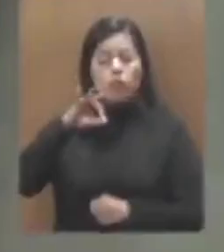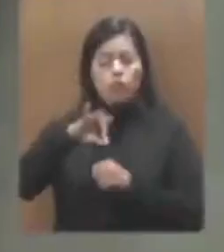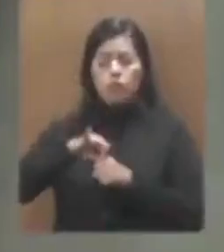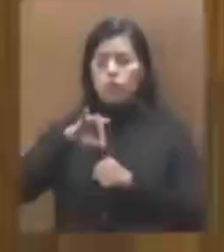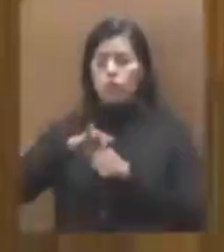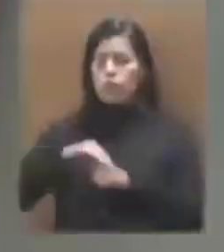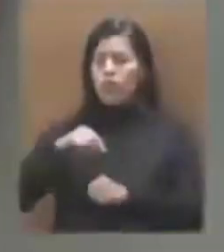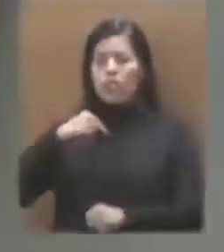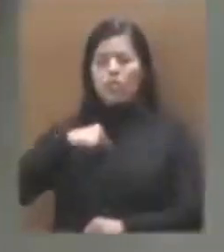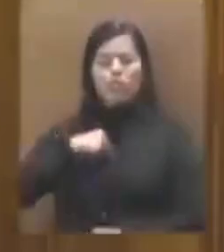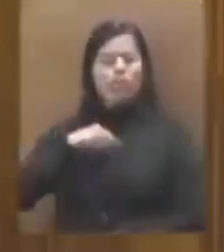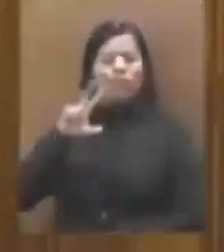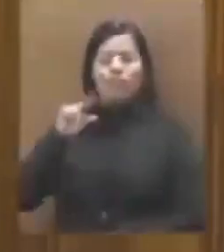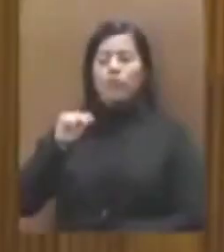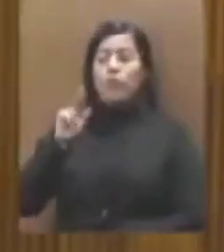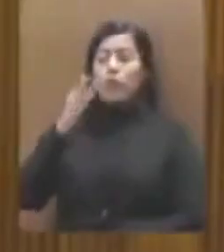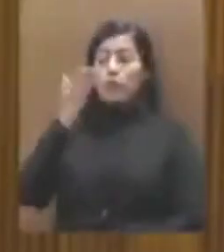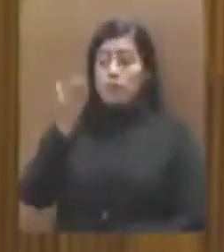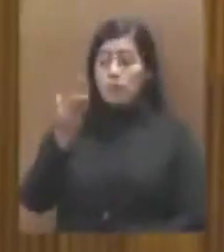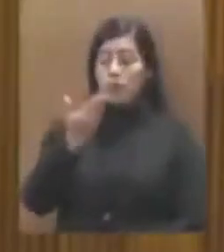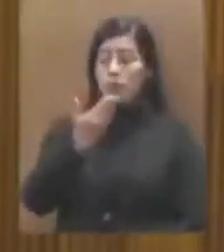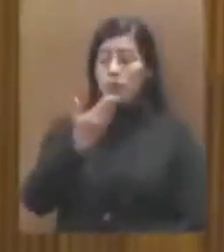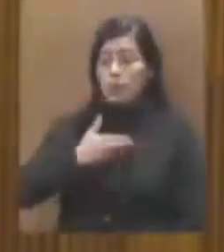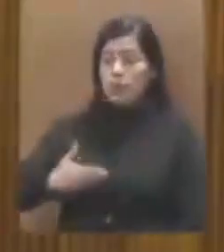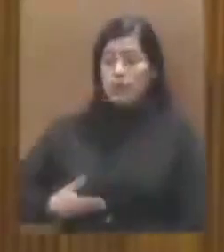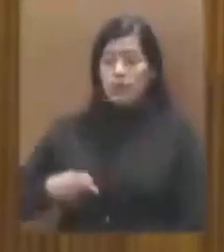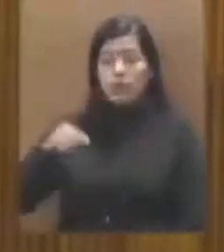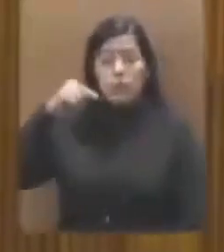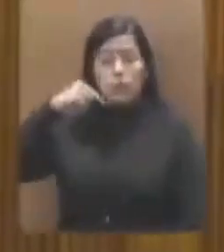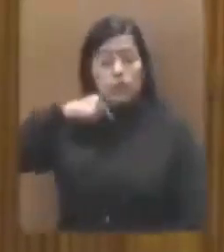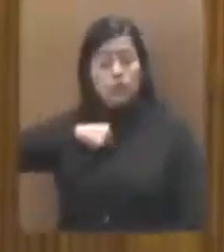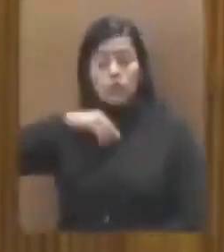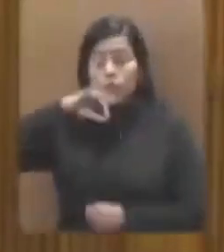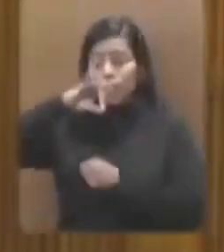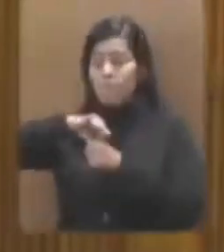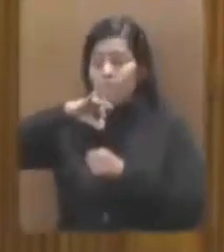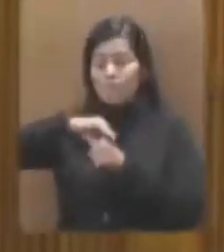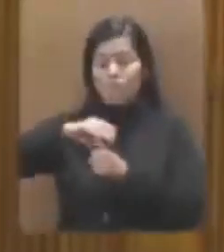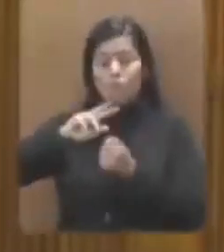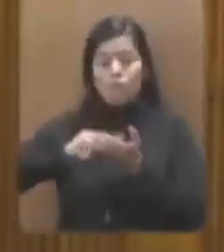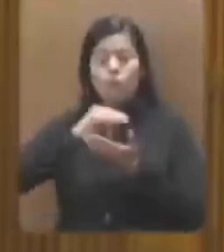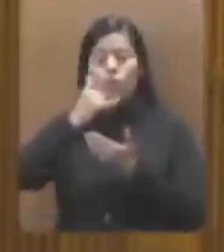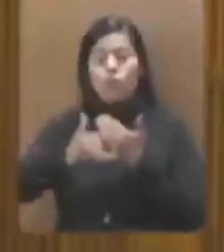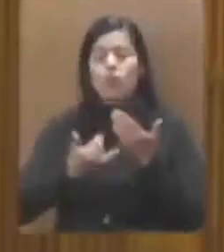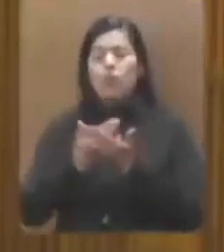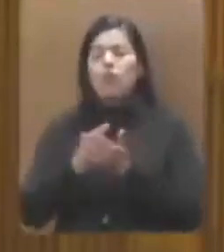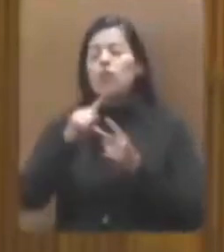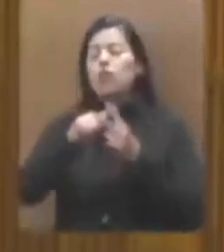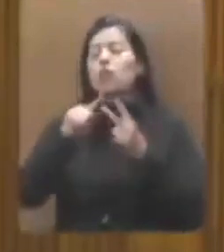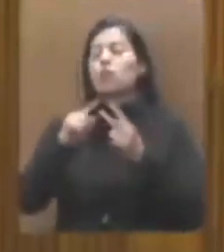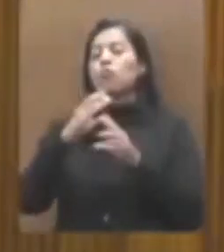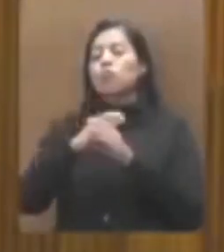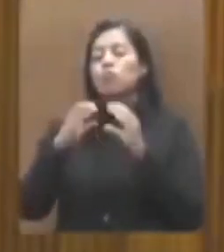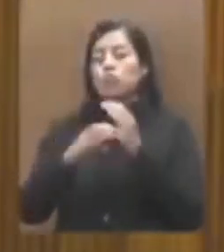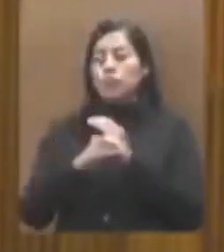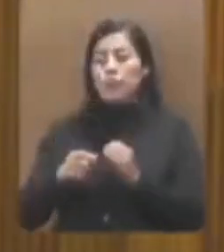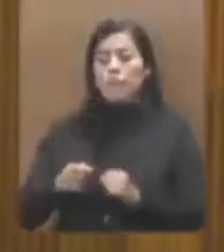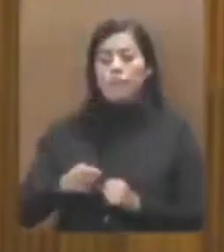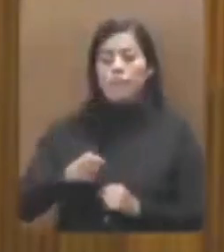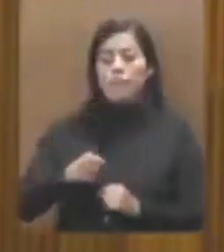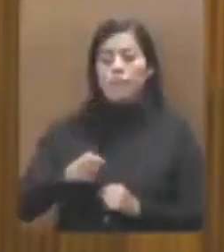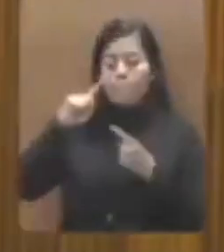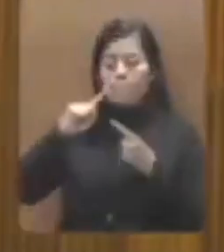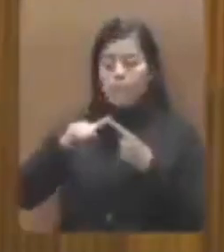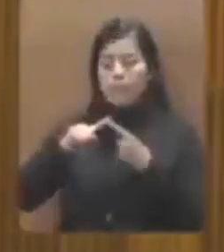votar y que pido al presidente que queda sentado en actas que no voy a votar el presente dictamen por dos razones medulares la primera tiene que ver con